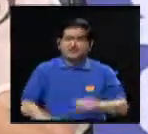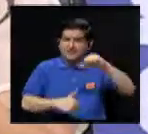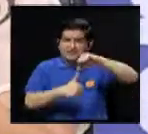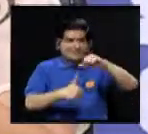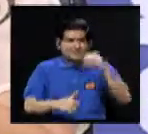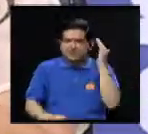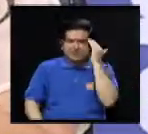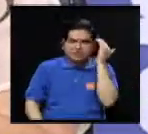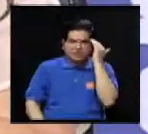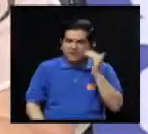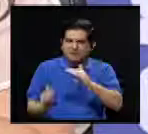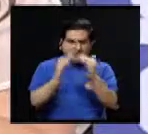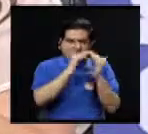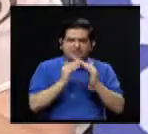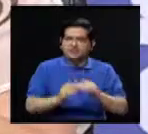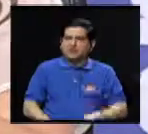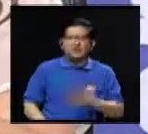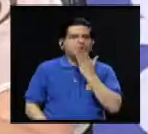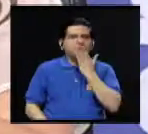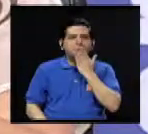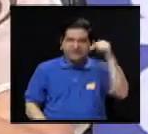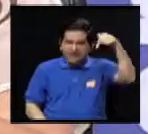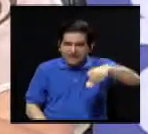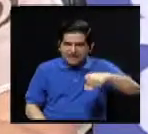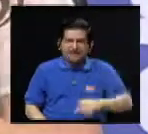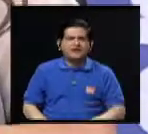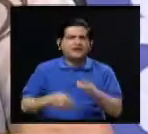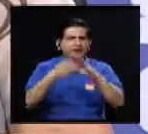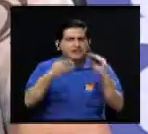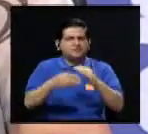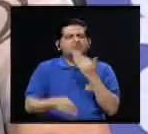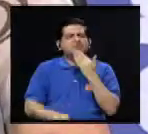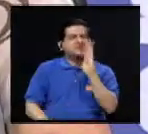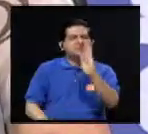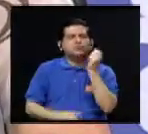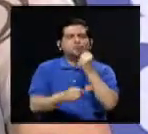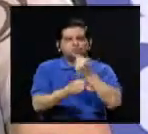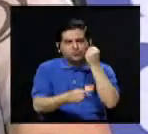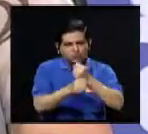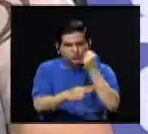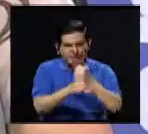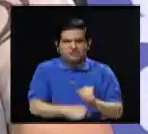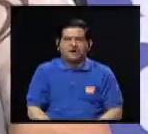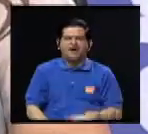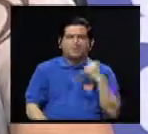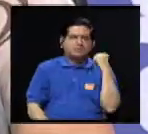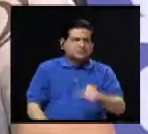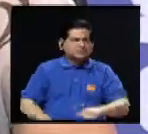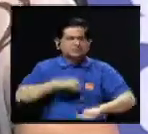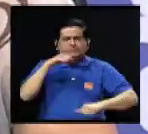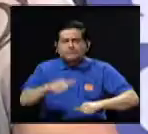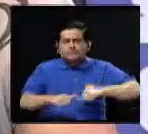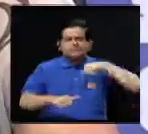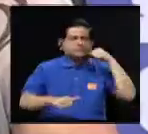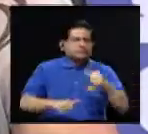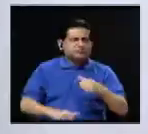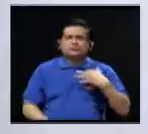sobre nuestros pueblos indígenas? Entonces, este es más bien un comentario para agradecerte tu trabajo, tesonero,